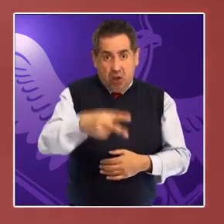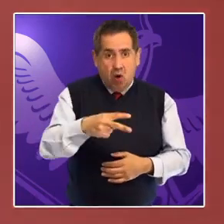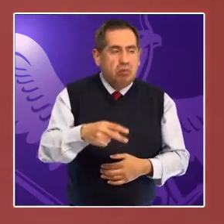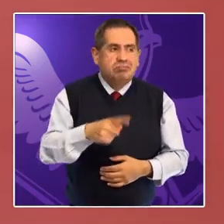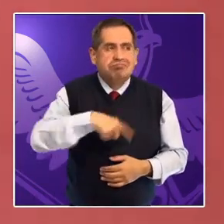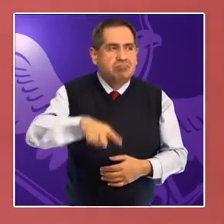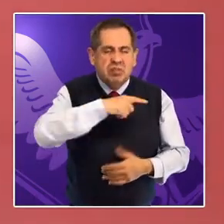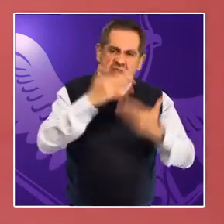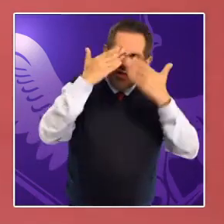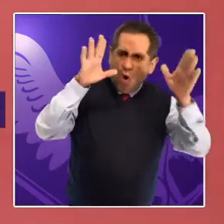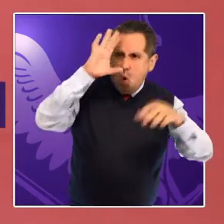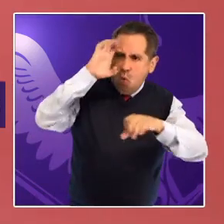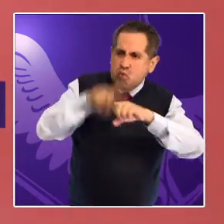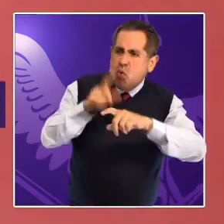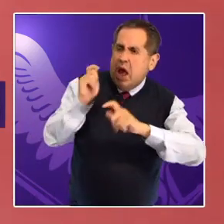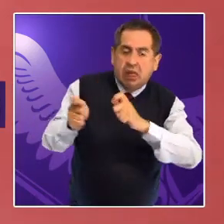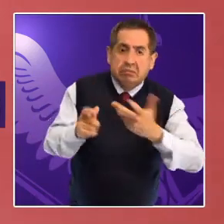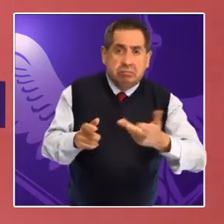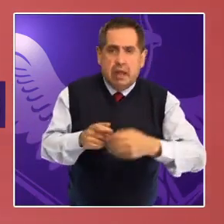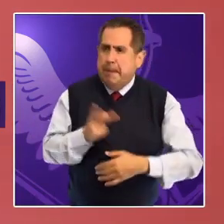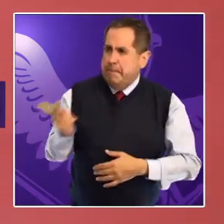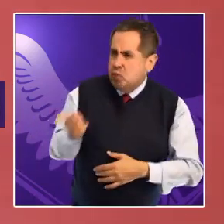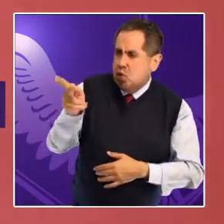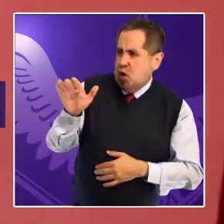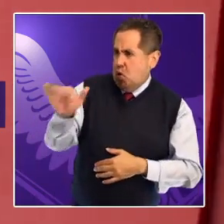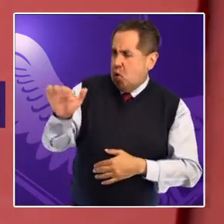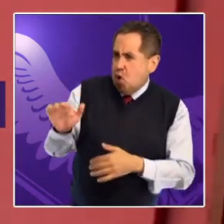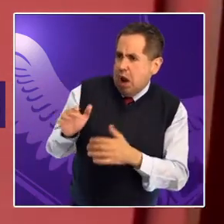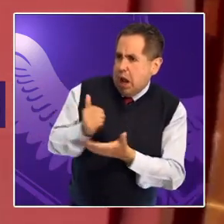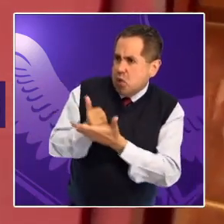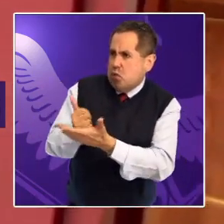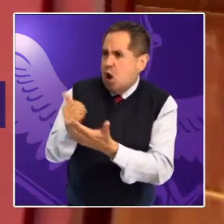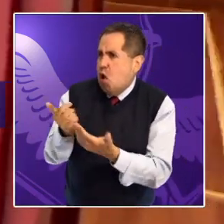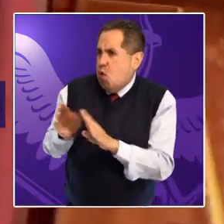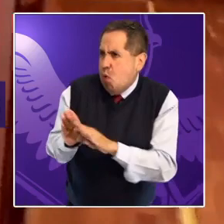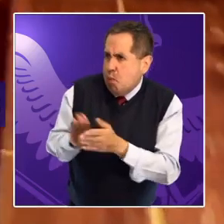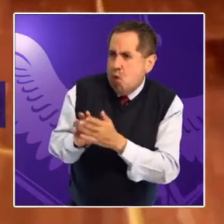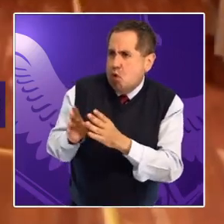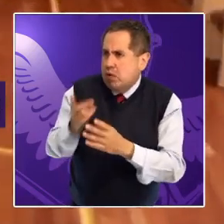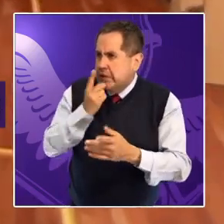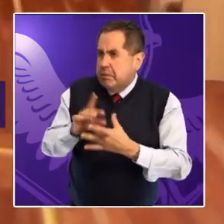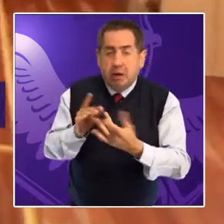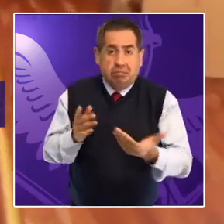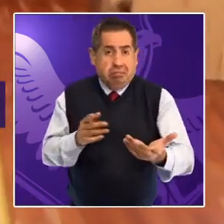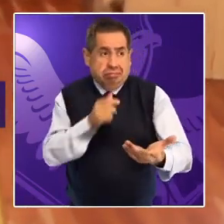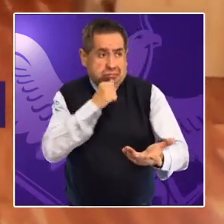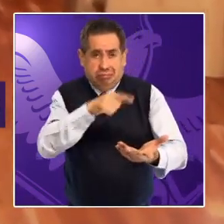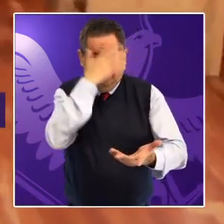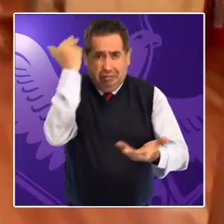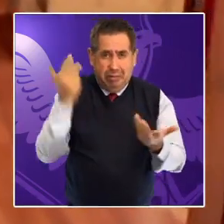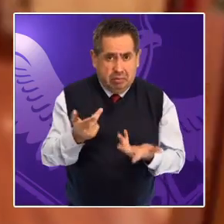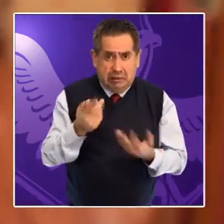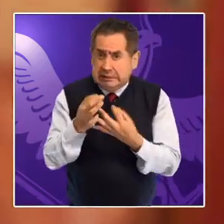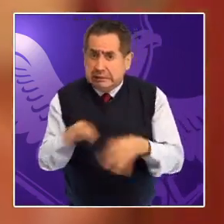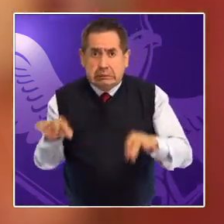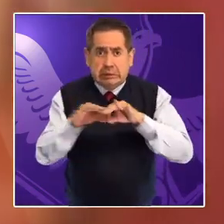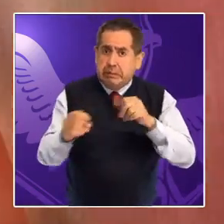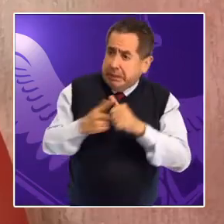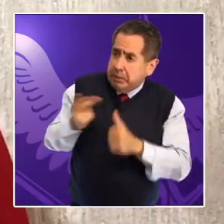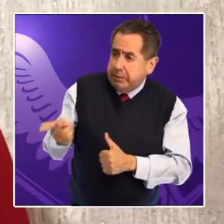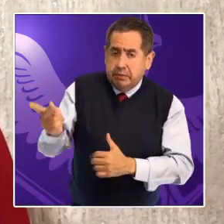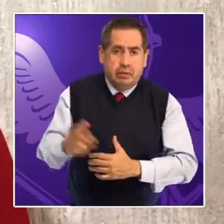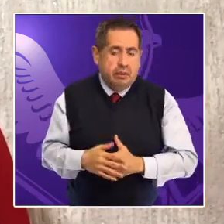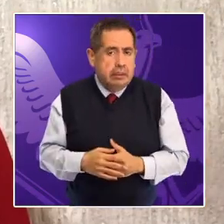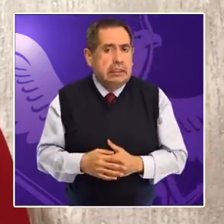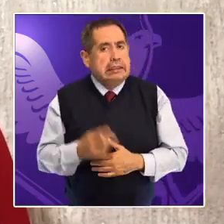una cultura de preguntarle a las personas con discapacidad cómo les ayudamos, que es algo muy importante y digamos que esencial. Entonces